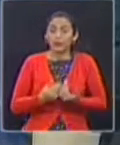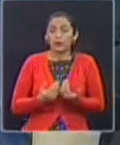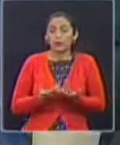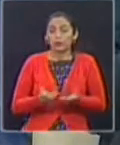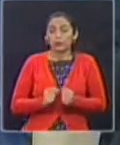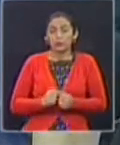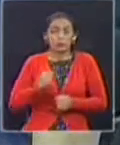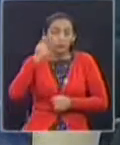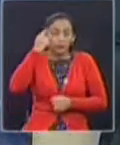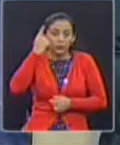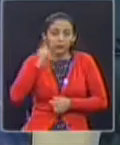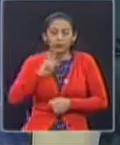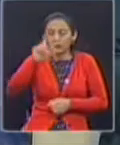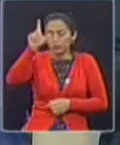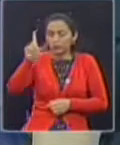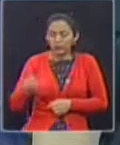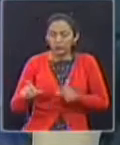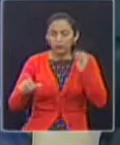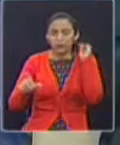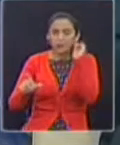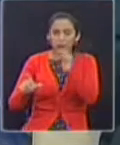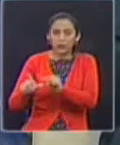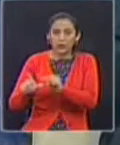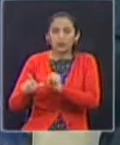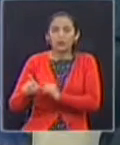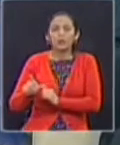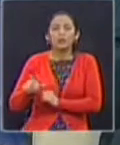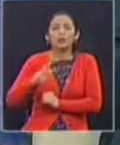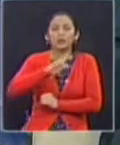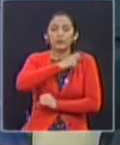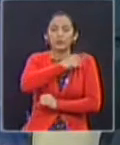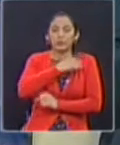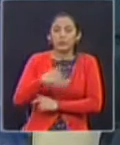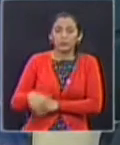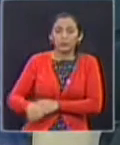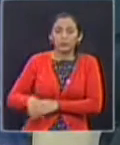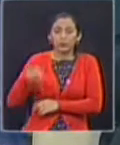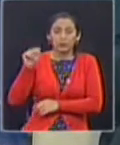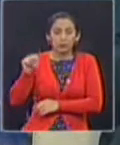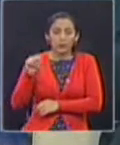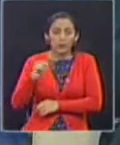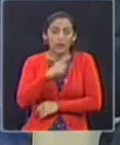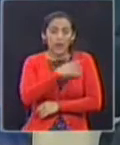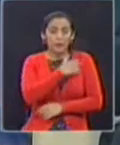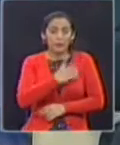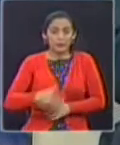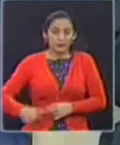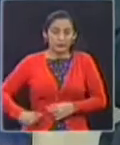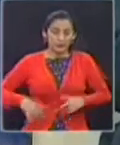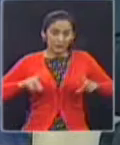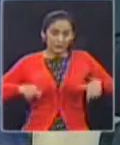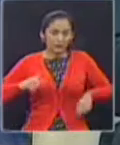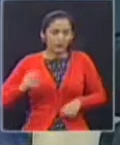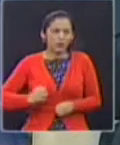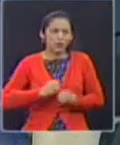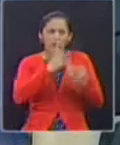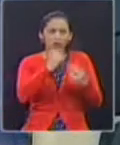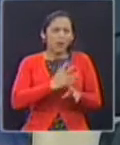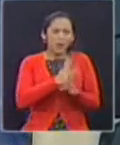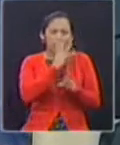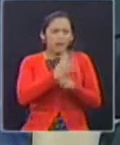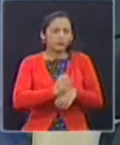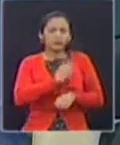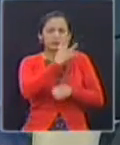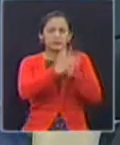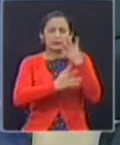frases, comentarios inconsecuentes en contra del presidente Lenín Moreno? No solamente, yo le decía, por la carta esta